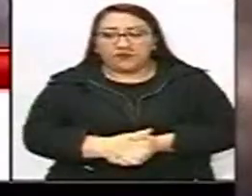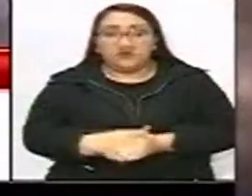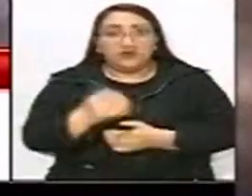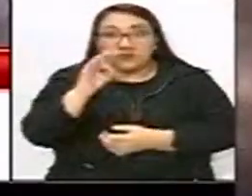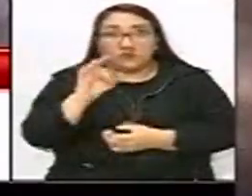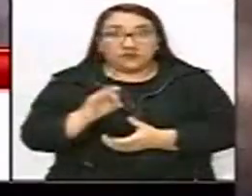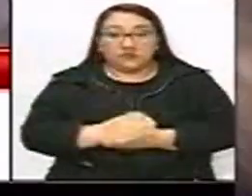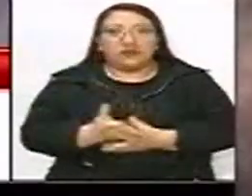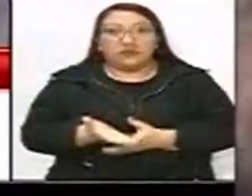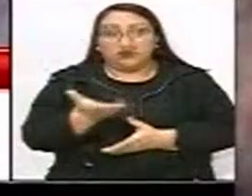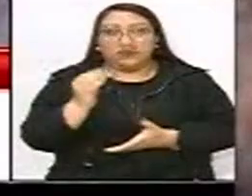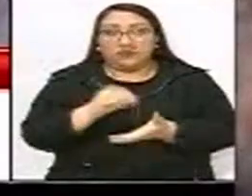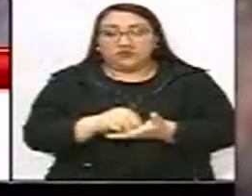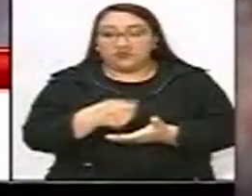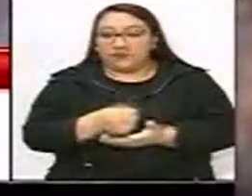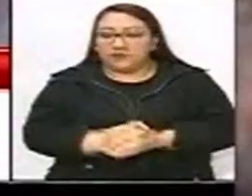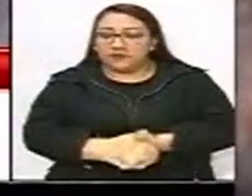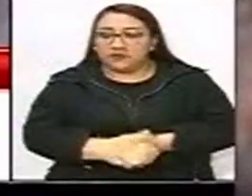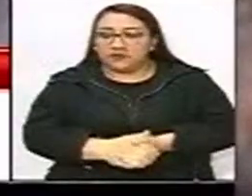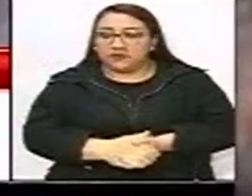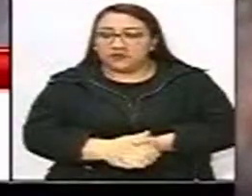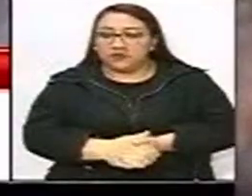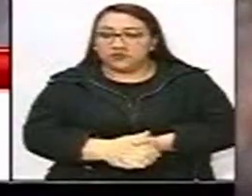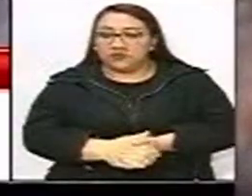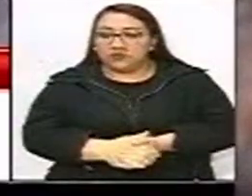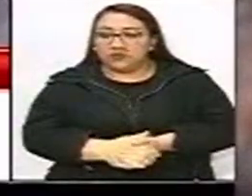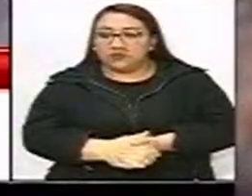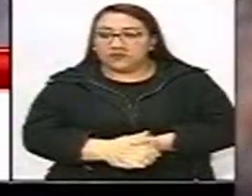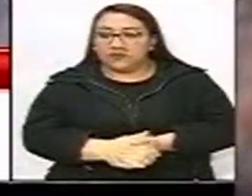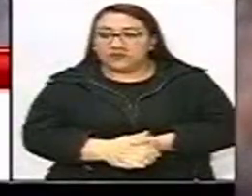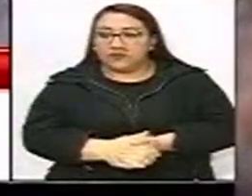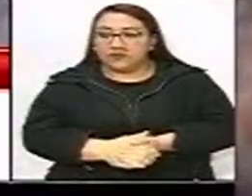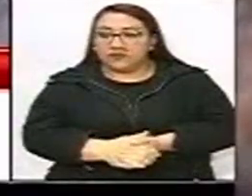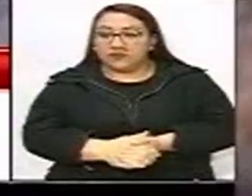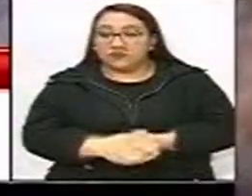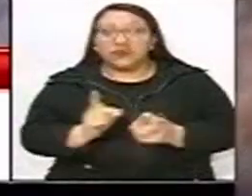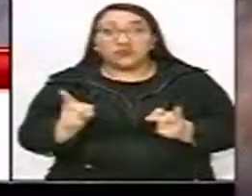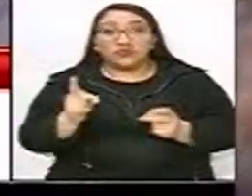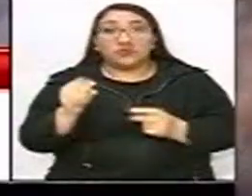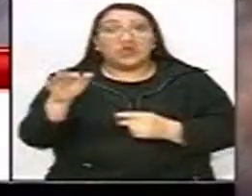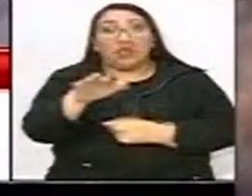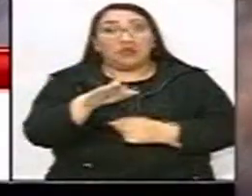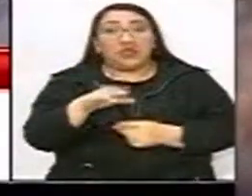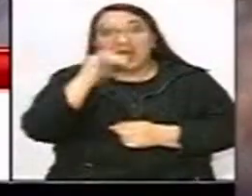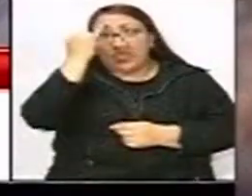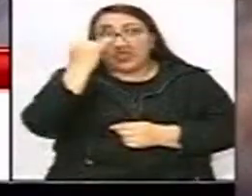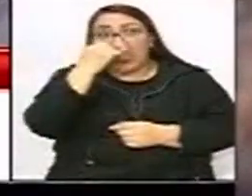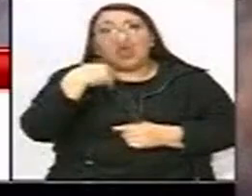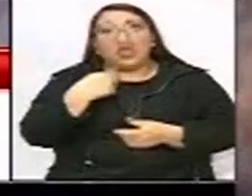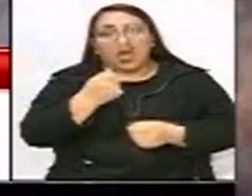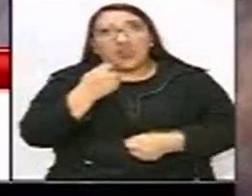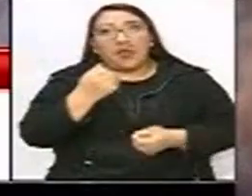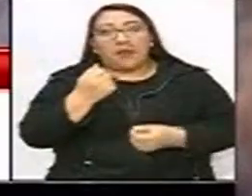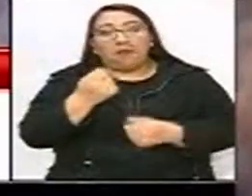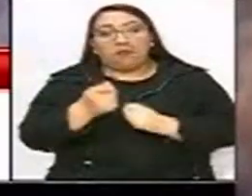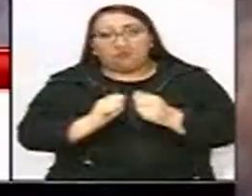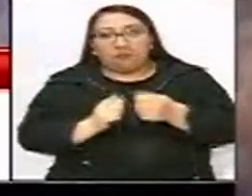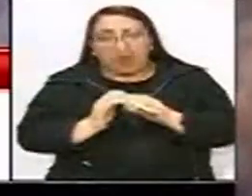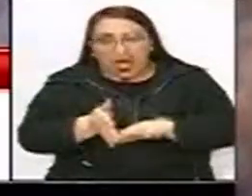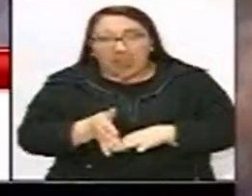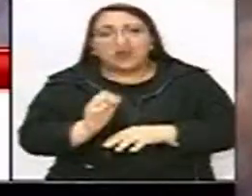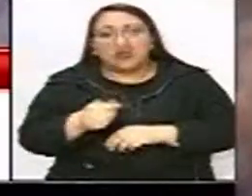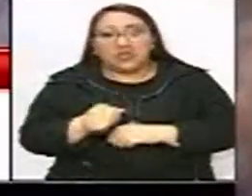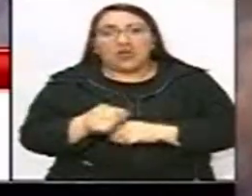tasa. Pero las autopistas en Italia, algunas tienen peaje. Pero